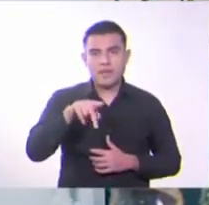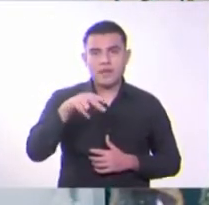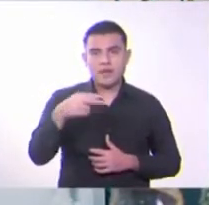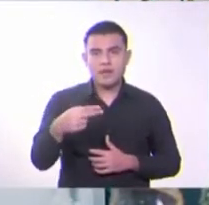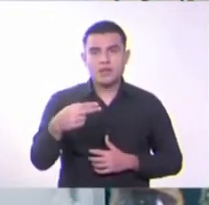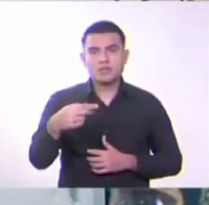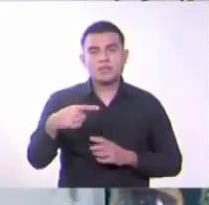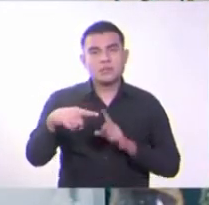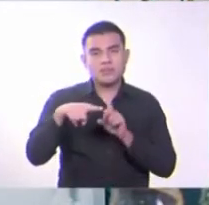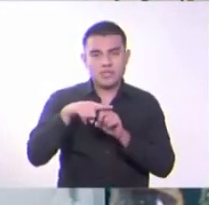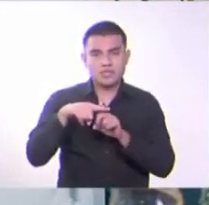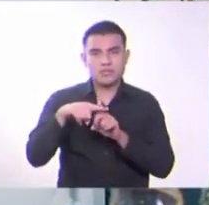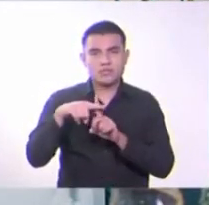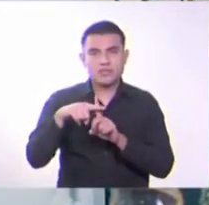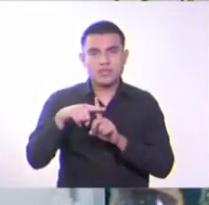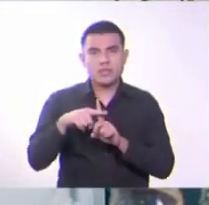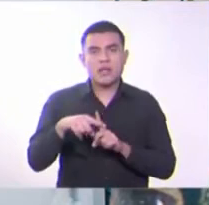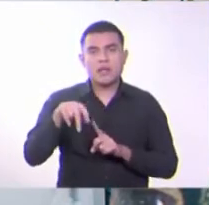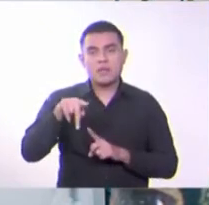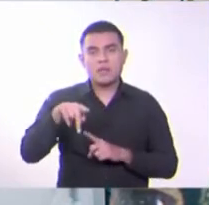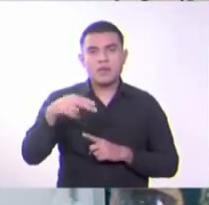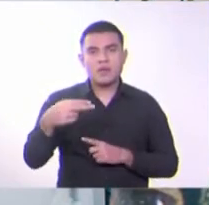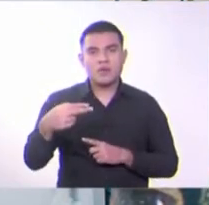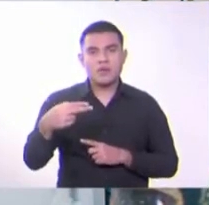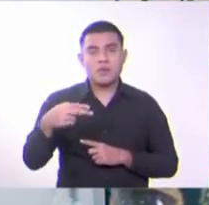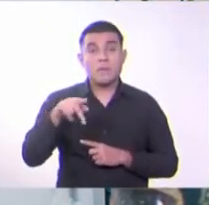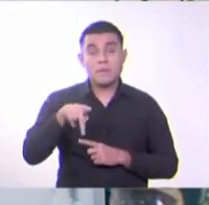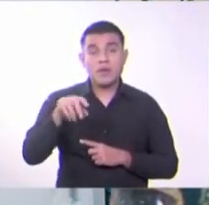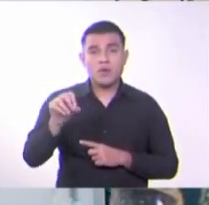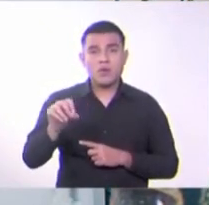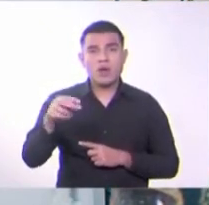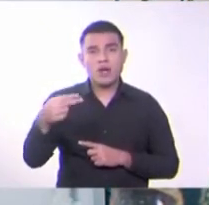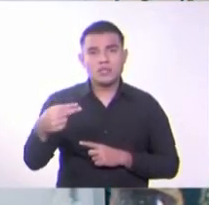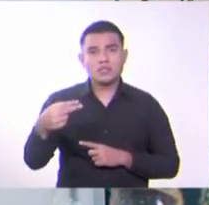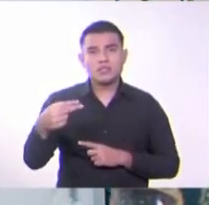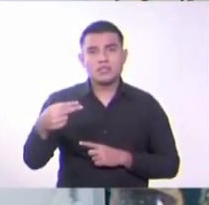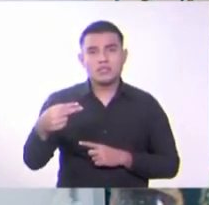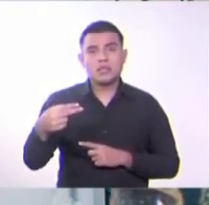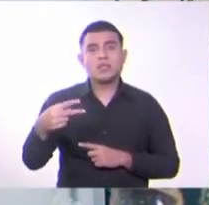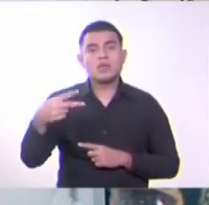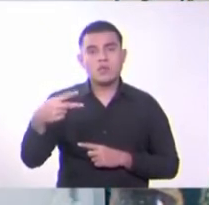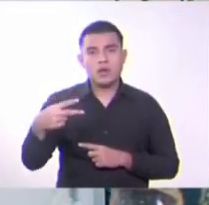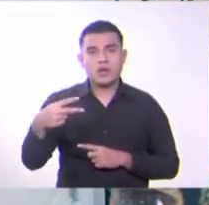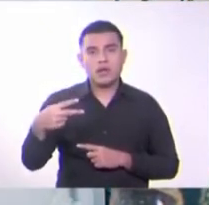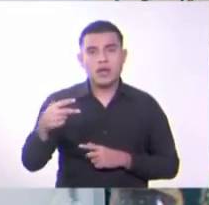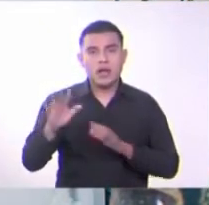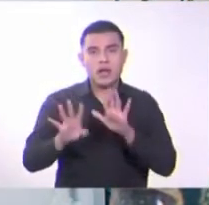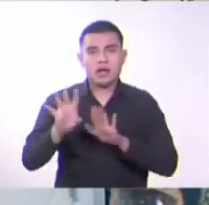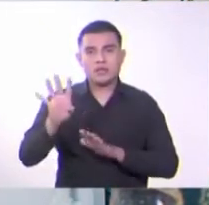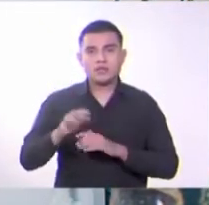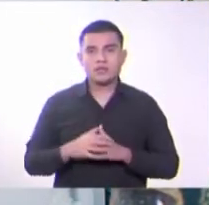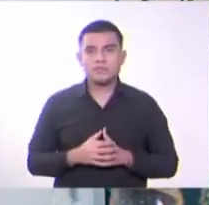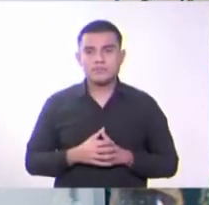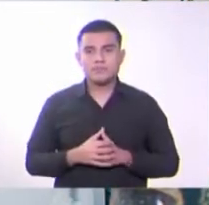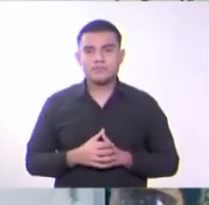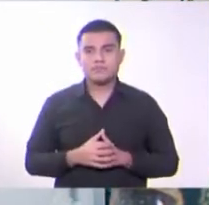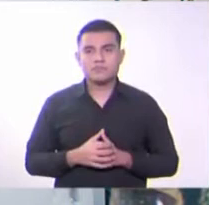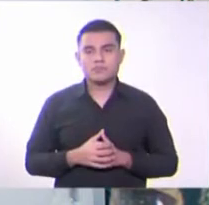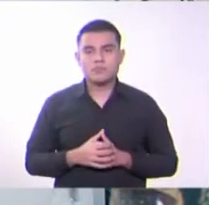más pOH es igual a 14.